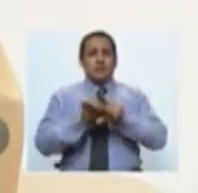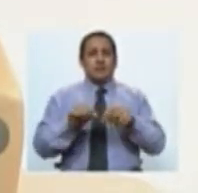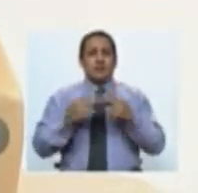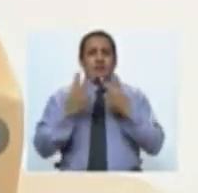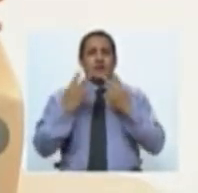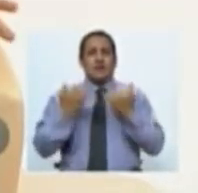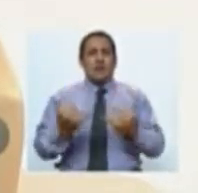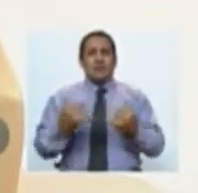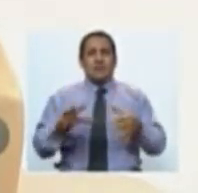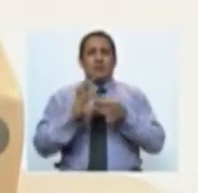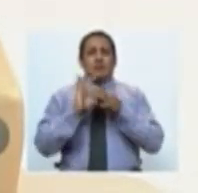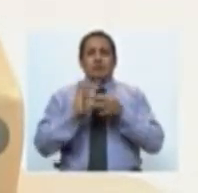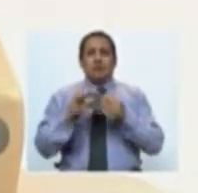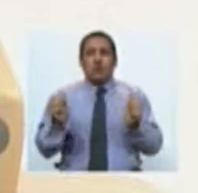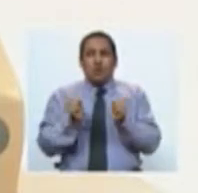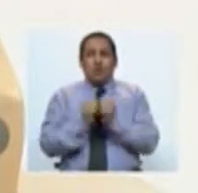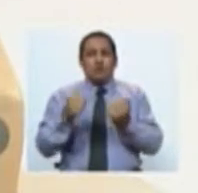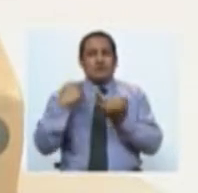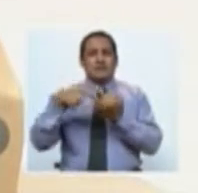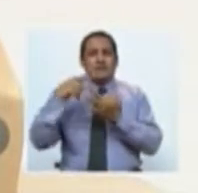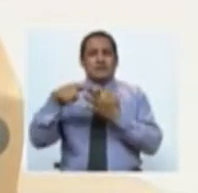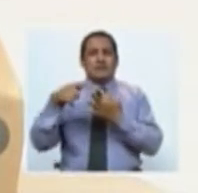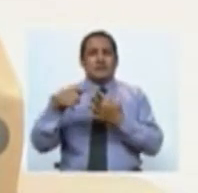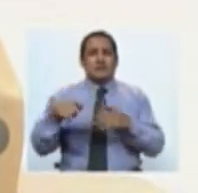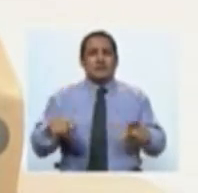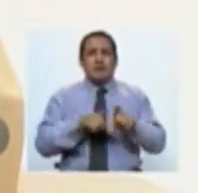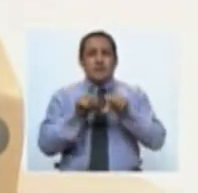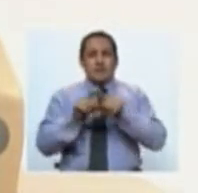centro educativo en vinculación con